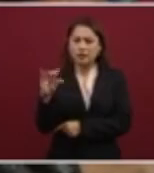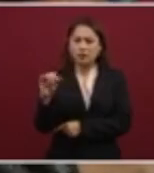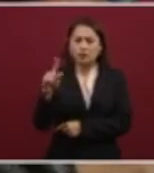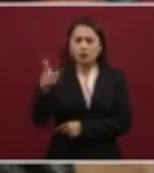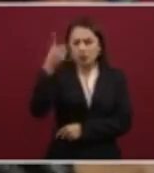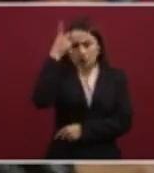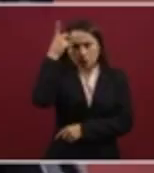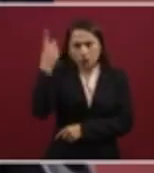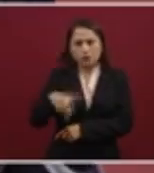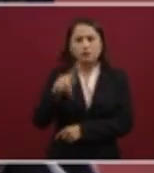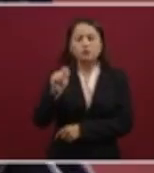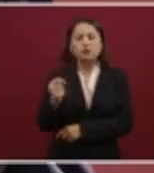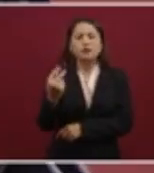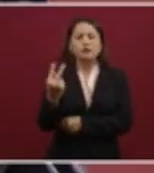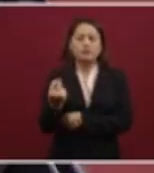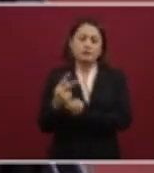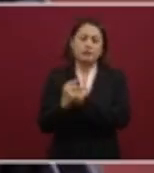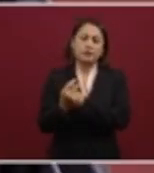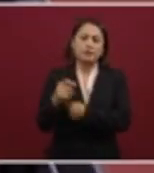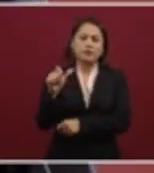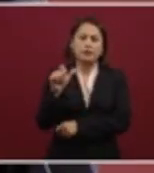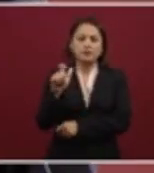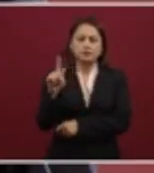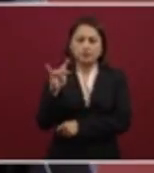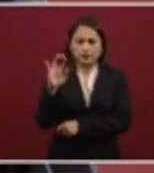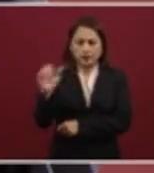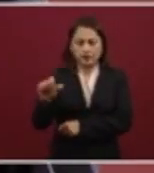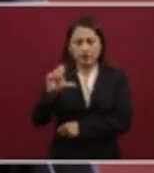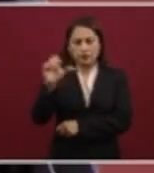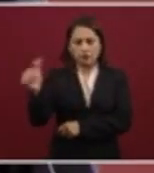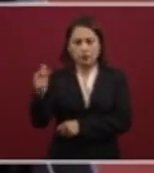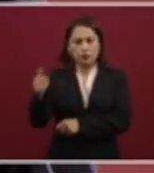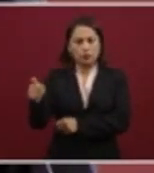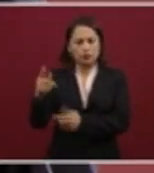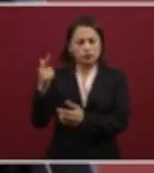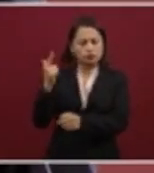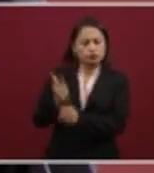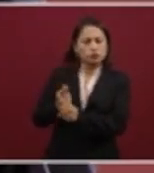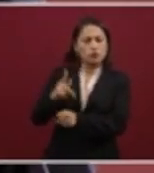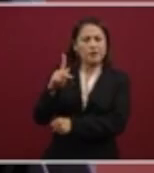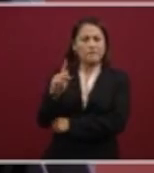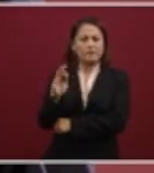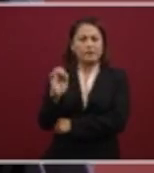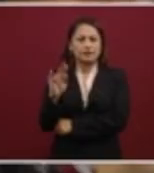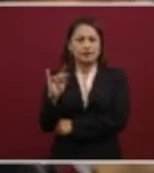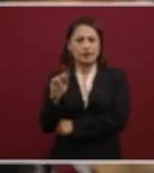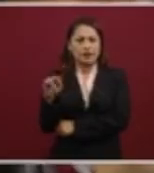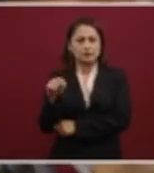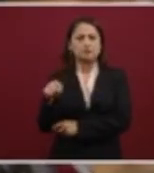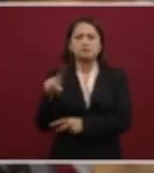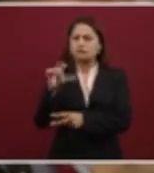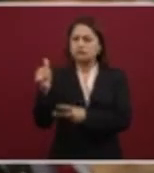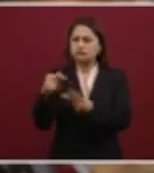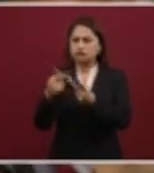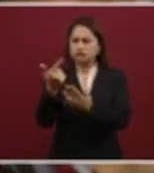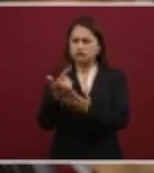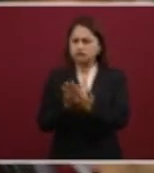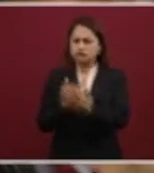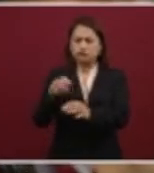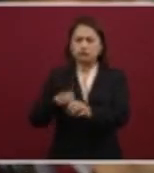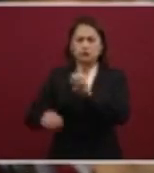Azteca, señalado en el caso de Fertinal? Usted reiteró que no está a favor